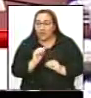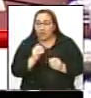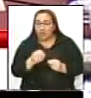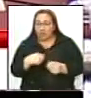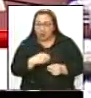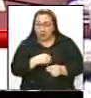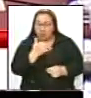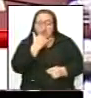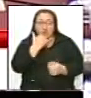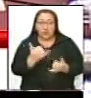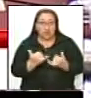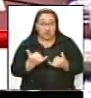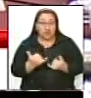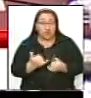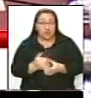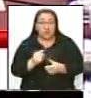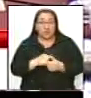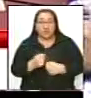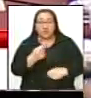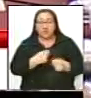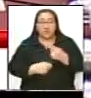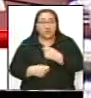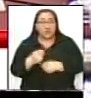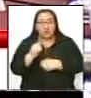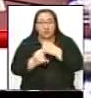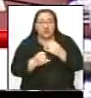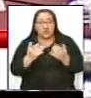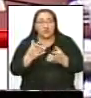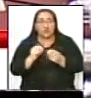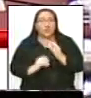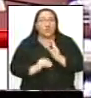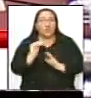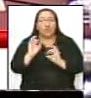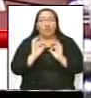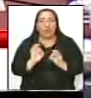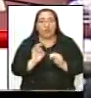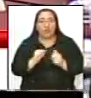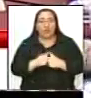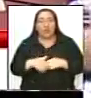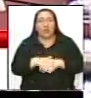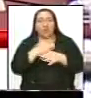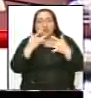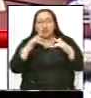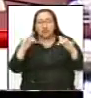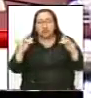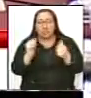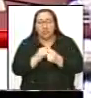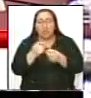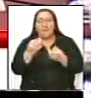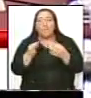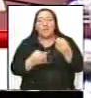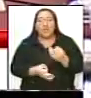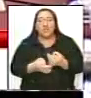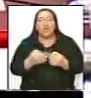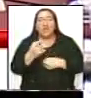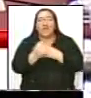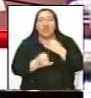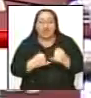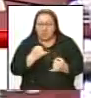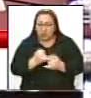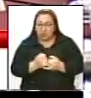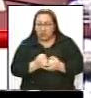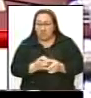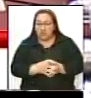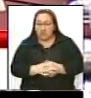la que están pasando hoy día al mercado internacional, ¿no? Donde hay un alto riesgo de la volatilidad que hay en precios internacionales, de